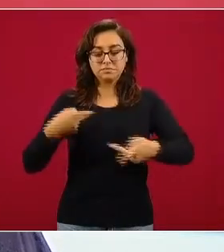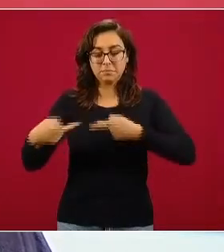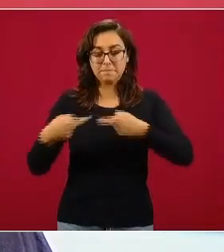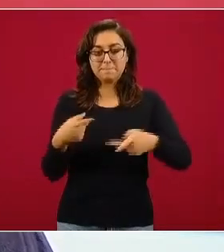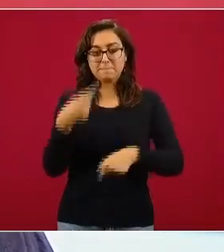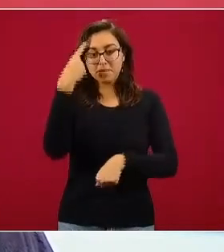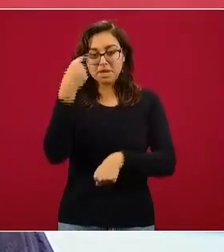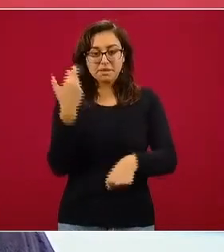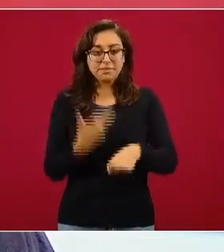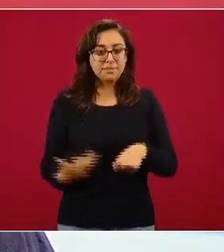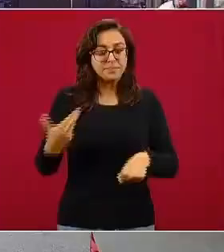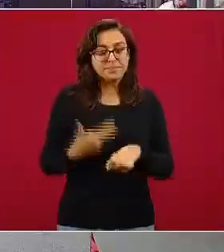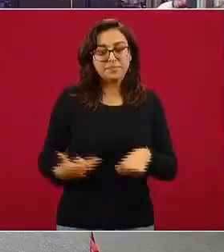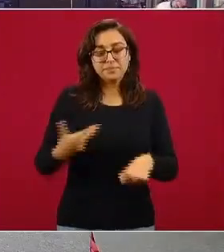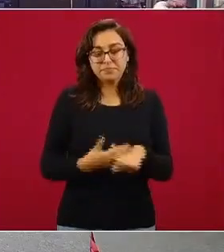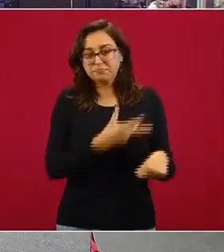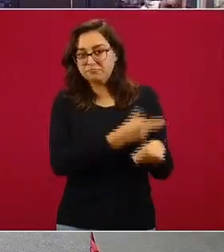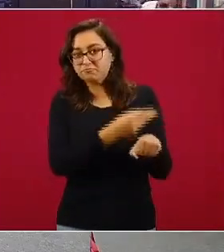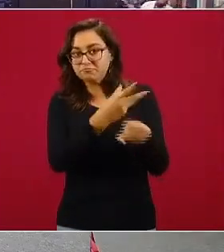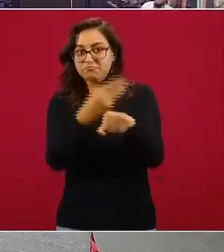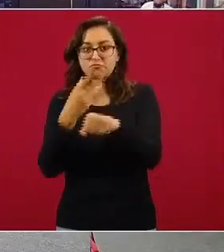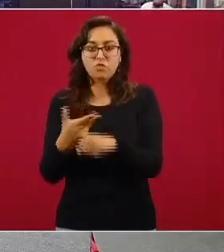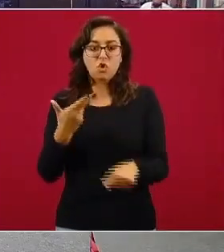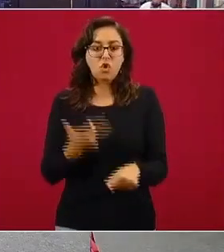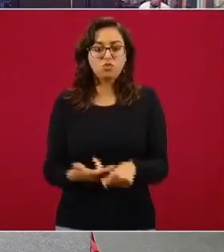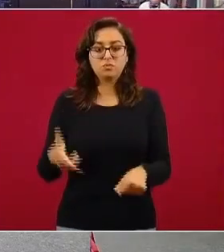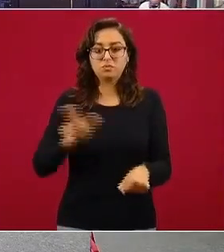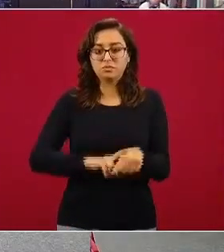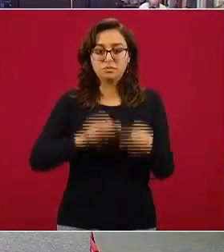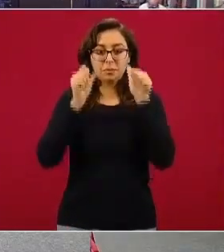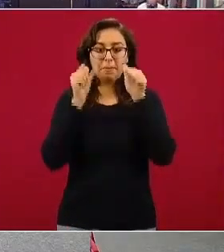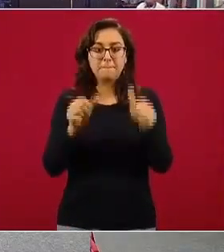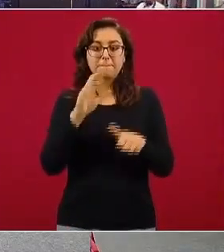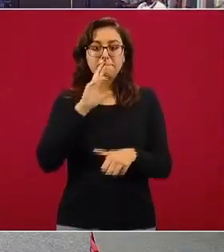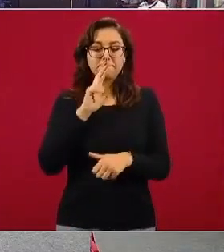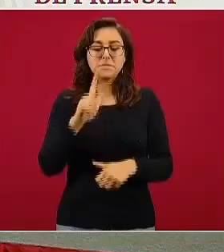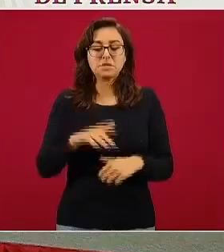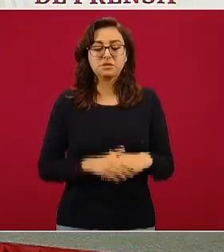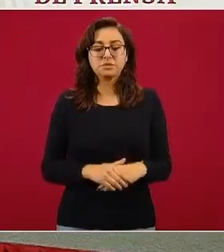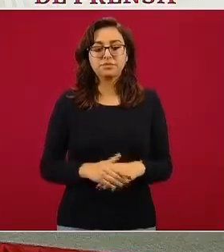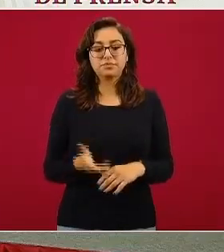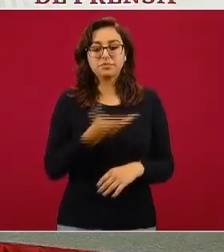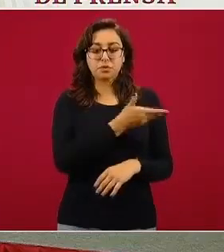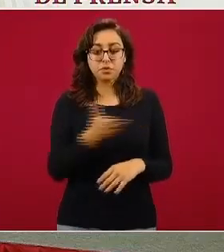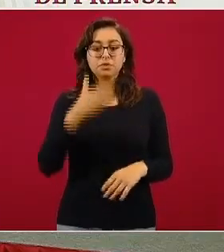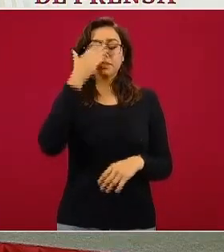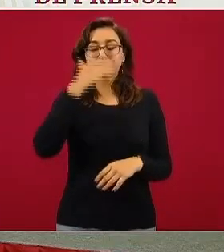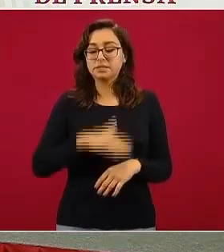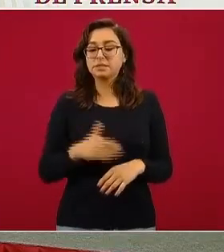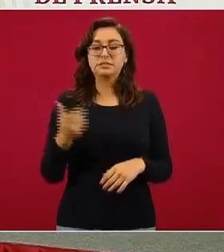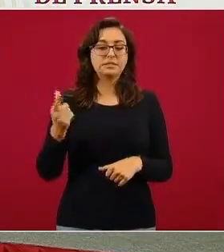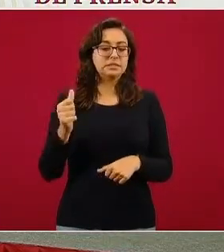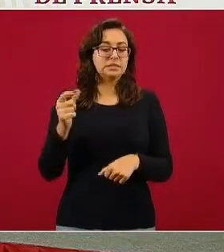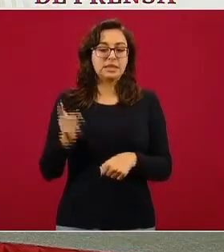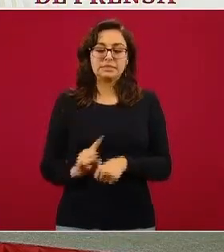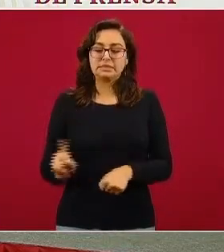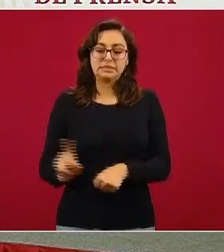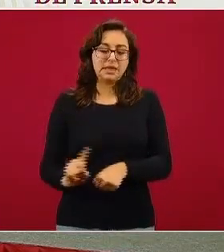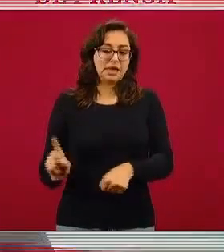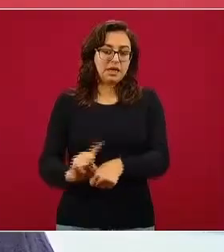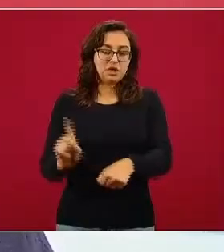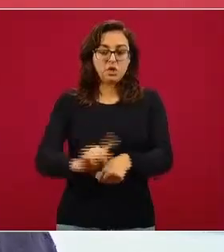optimización de la atención médica hospitalaria. Como ustedes han visto, noche tras noche, prácticamente del